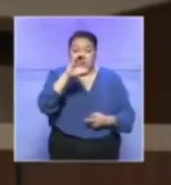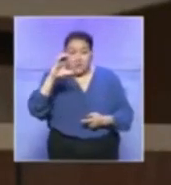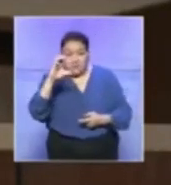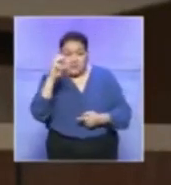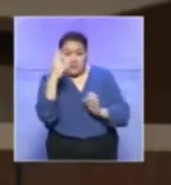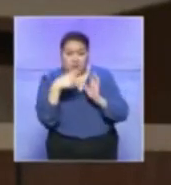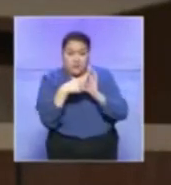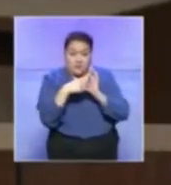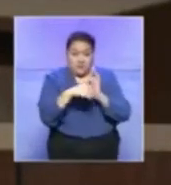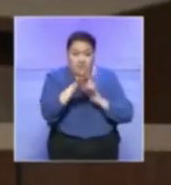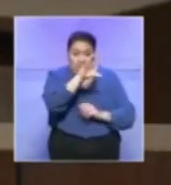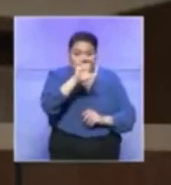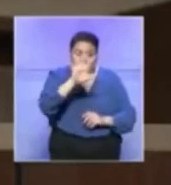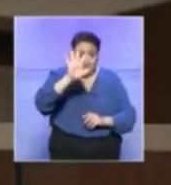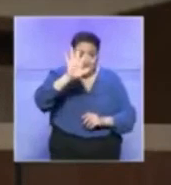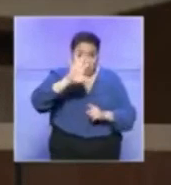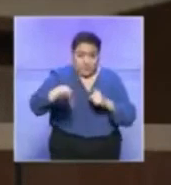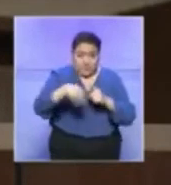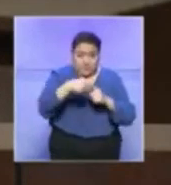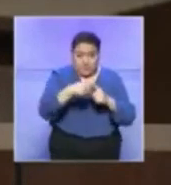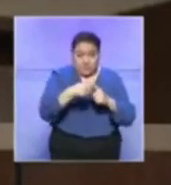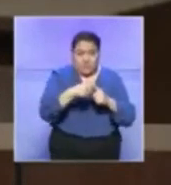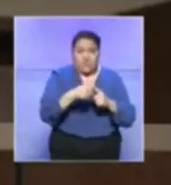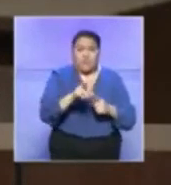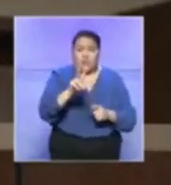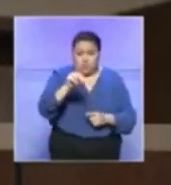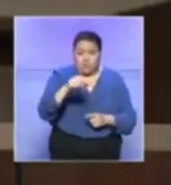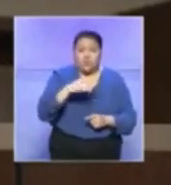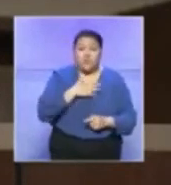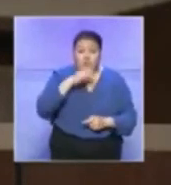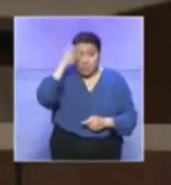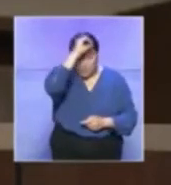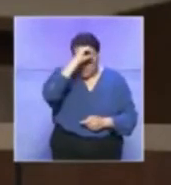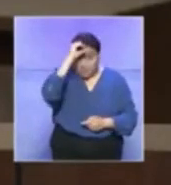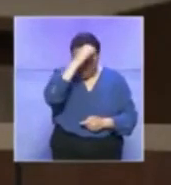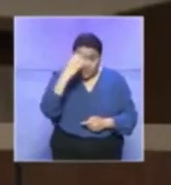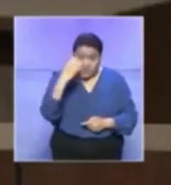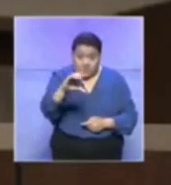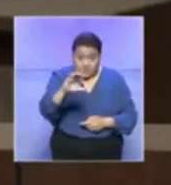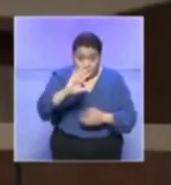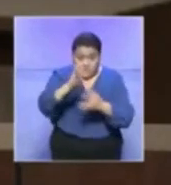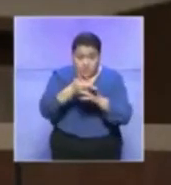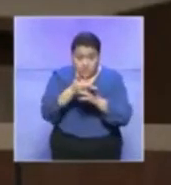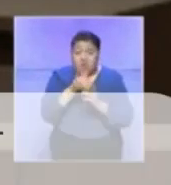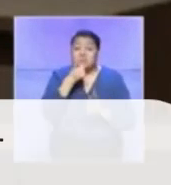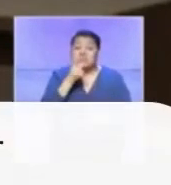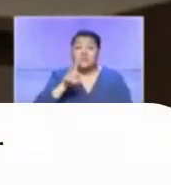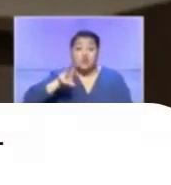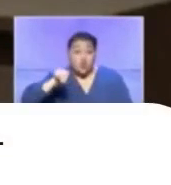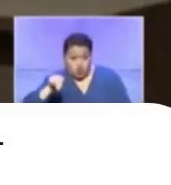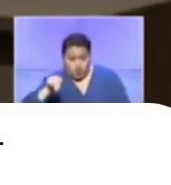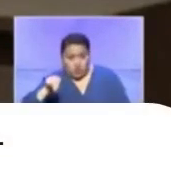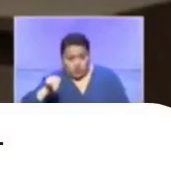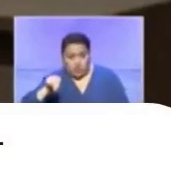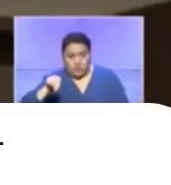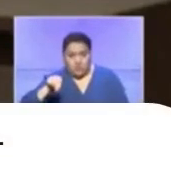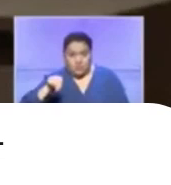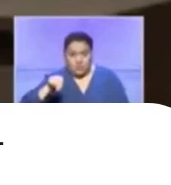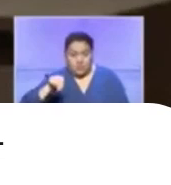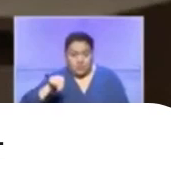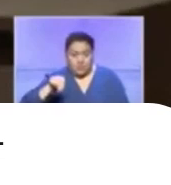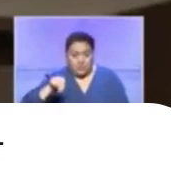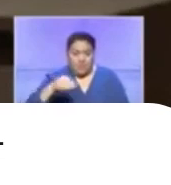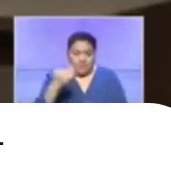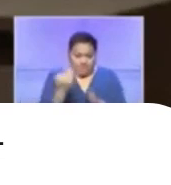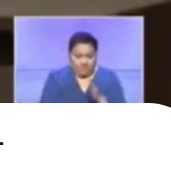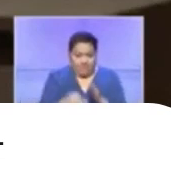recién hecha, en donde se lee la nota. El tribunal confirma distribución de diputaciones plurinominales del